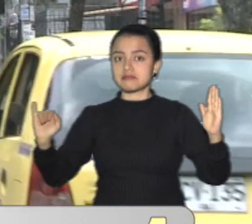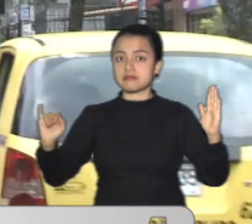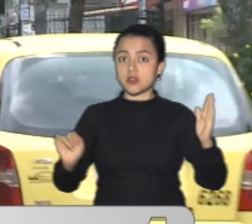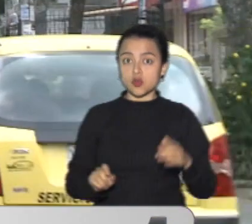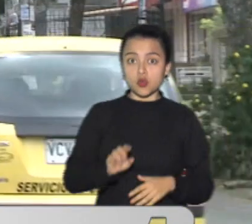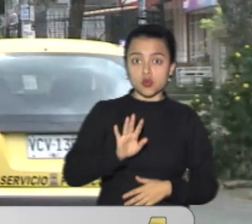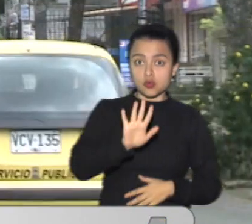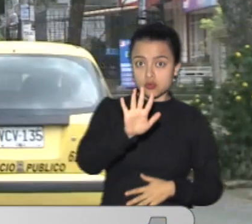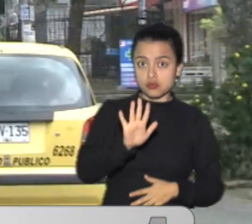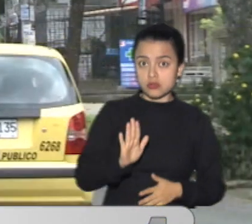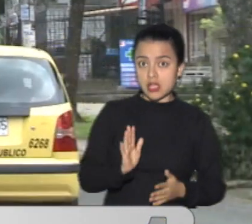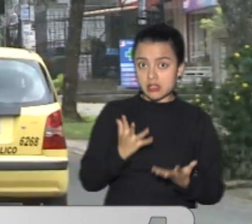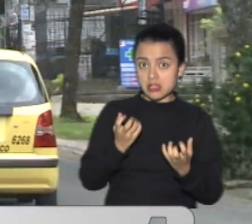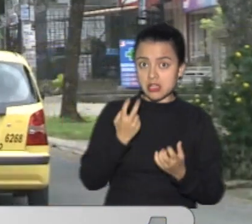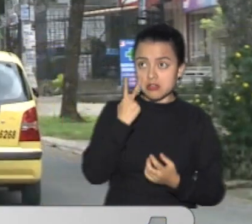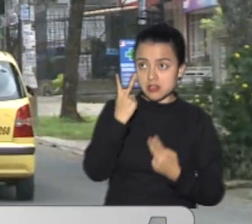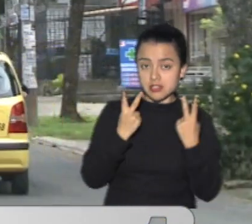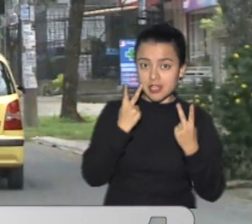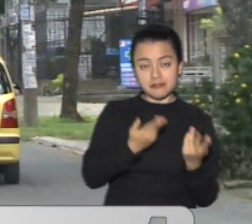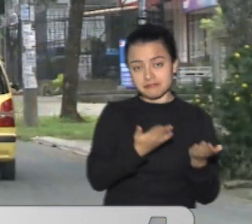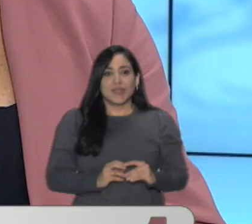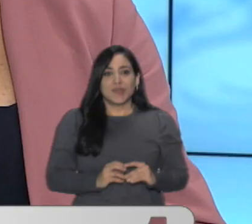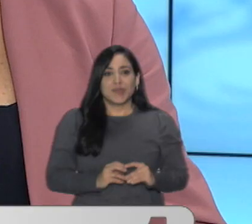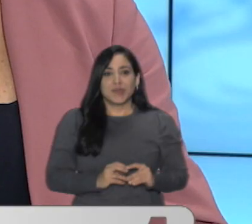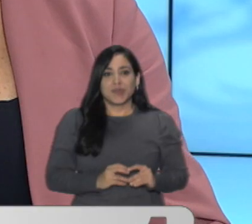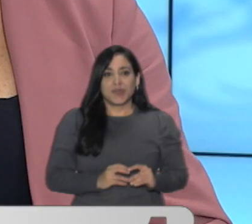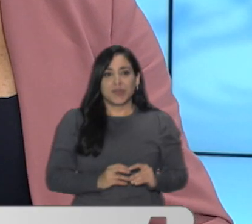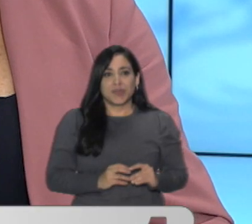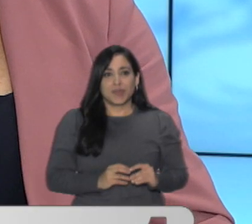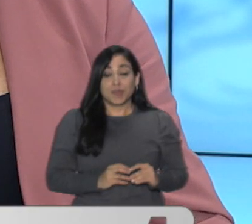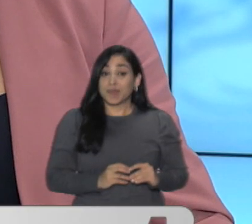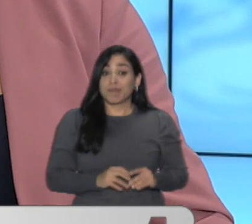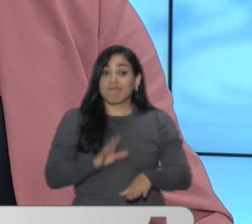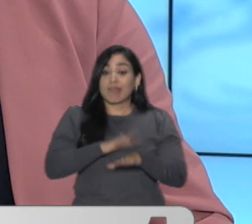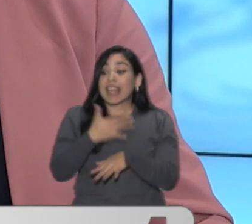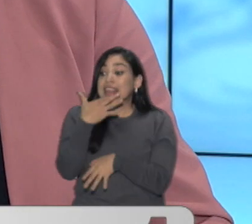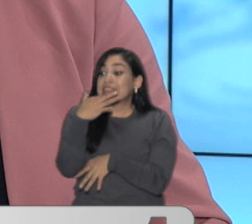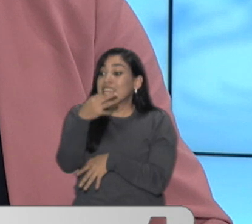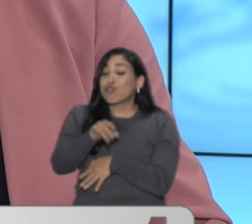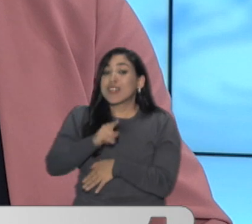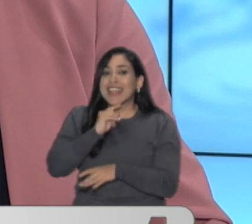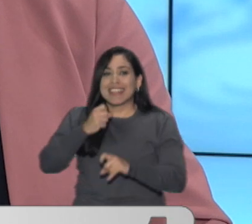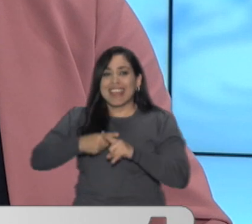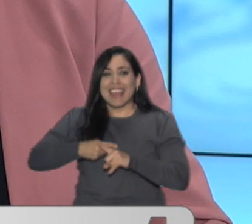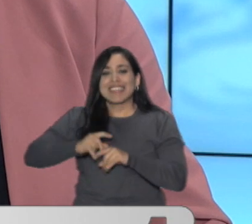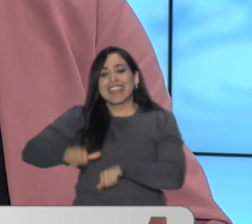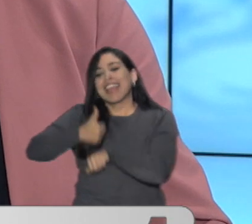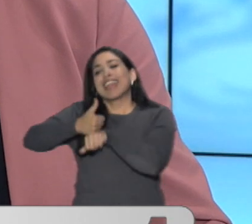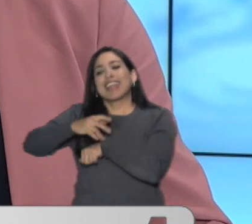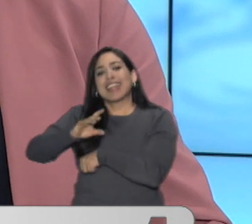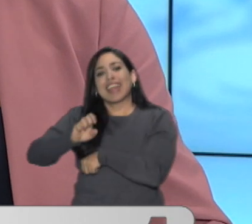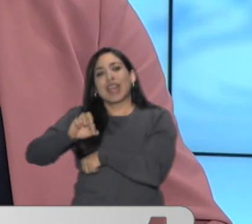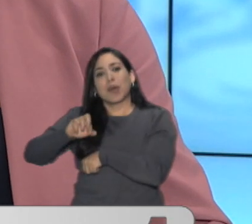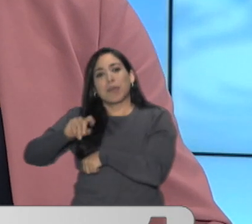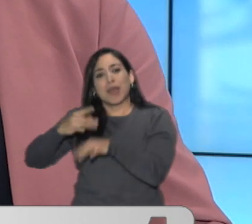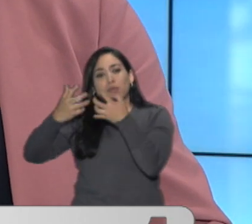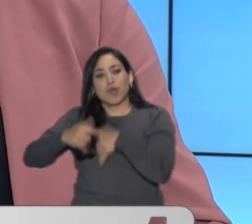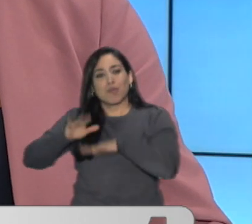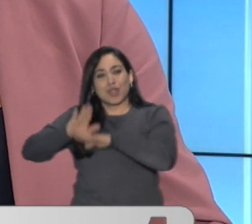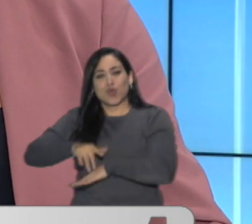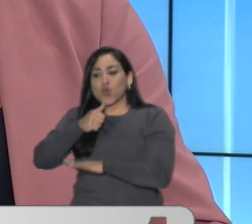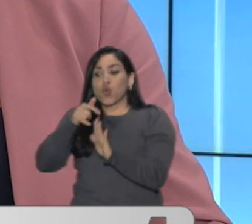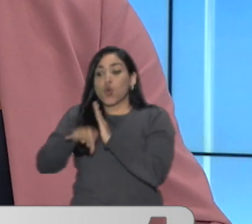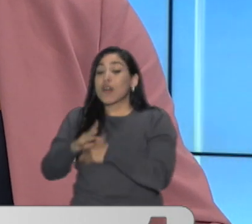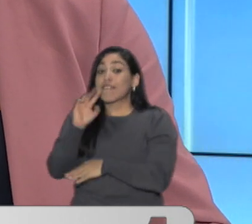abierta para que visiten el barrio Siloé. Es por ahora la información desde Cali. Tras las denuncias del exgerente de EPM, Álvaro Guillermo Rendón,